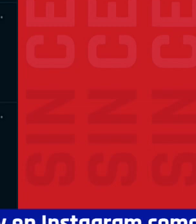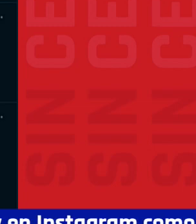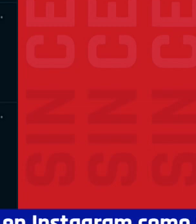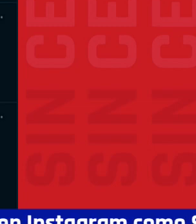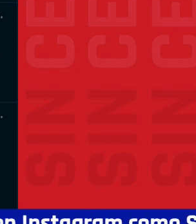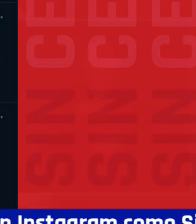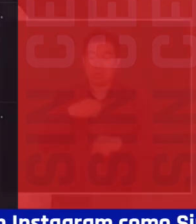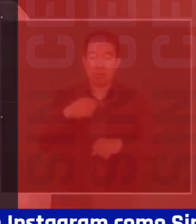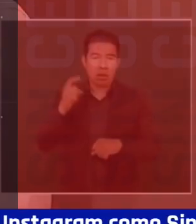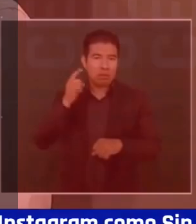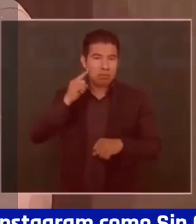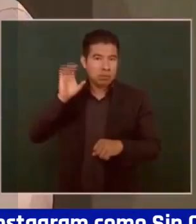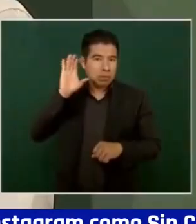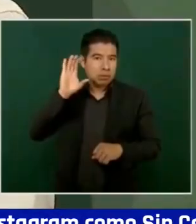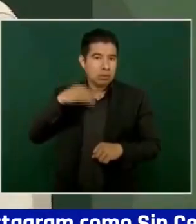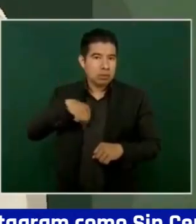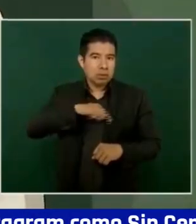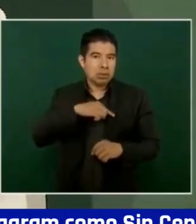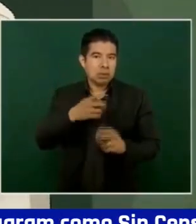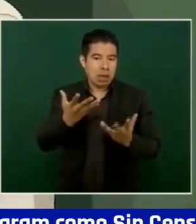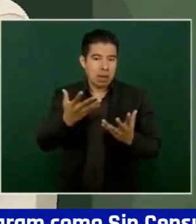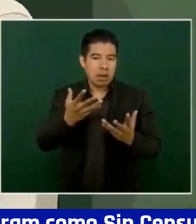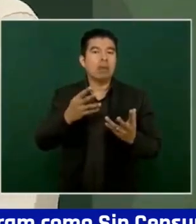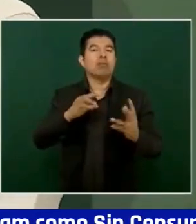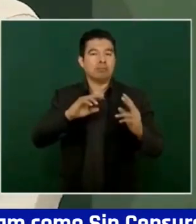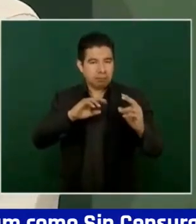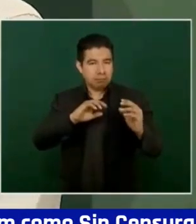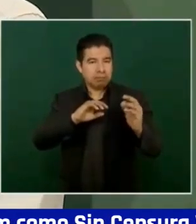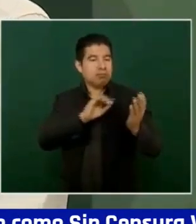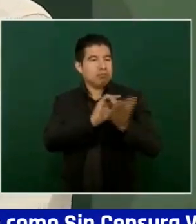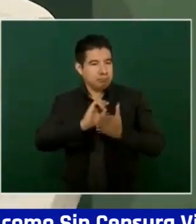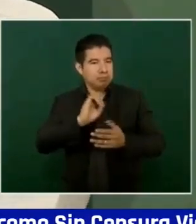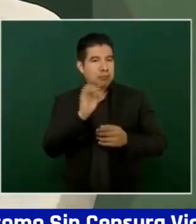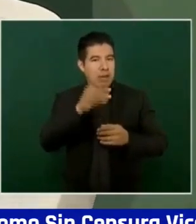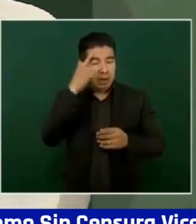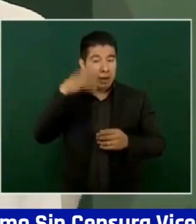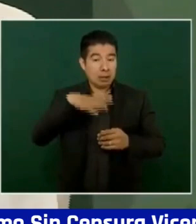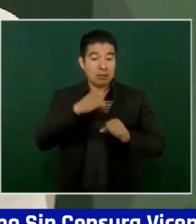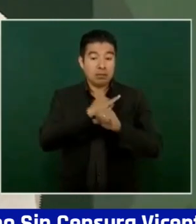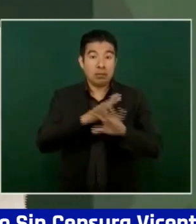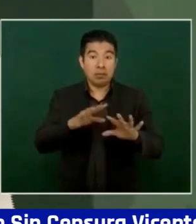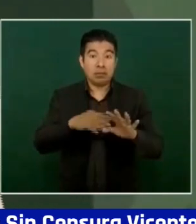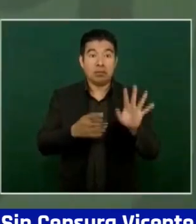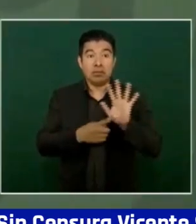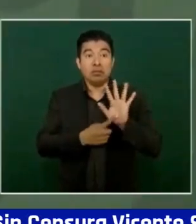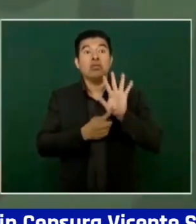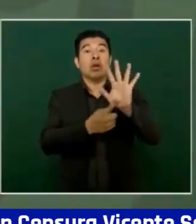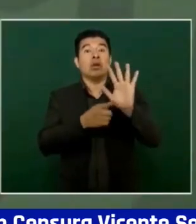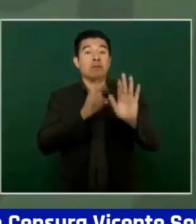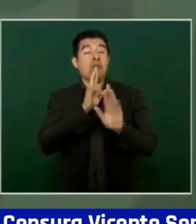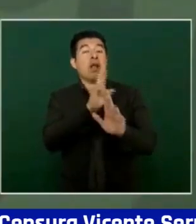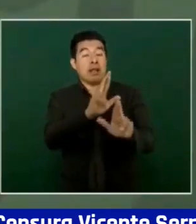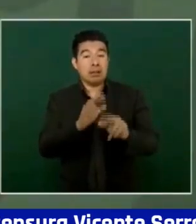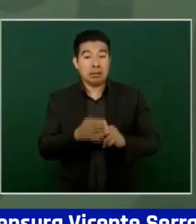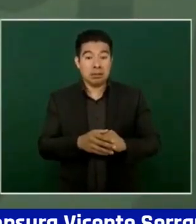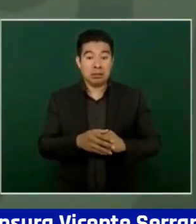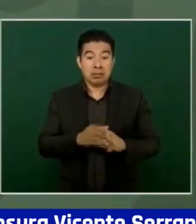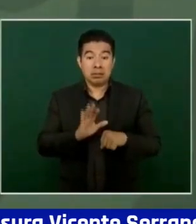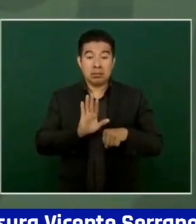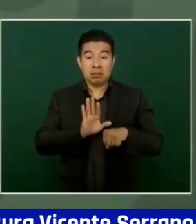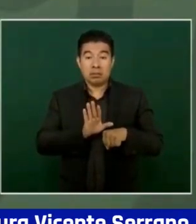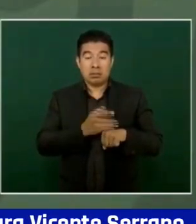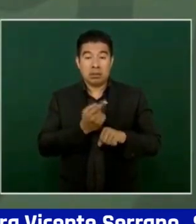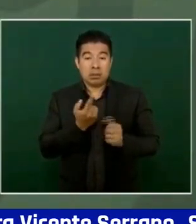obrador al parlamento europeo en su resolutorio que critica las duras y sistemáticas